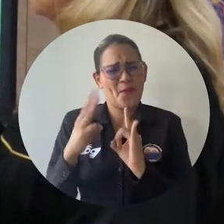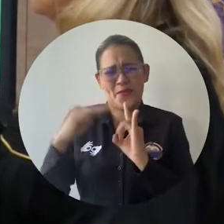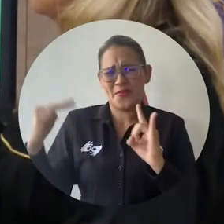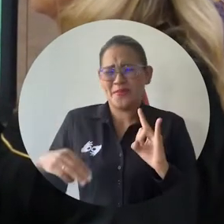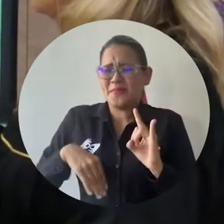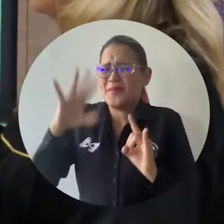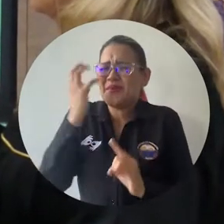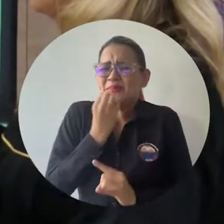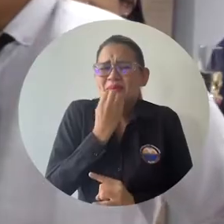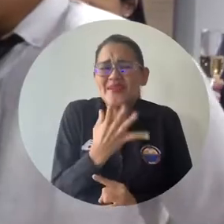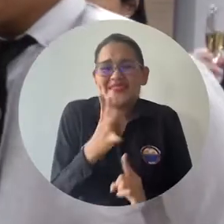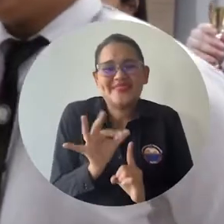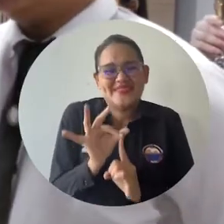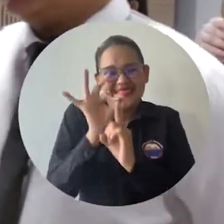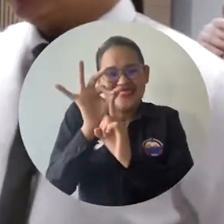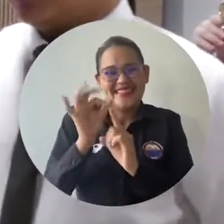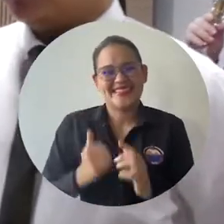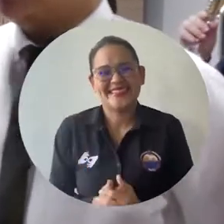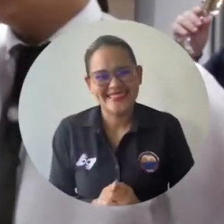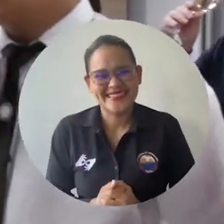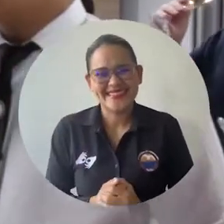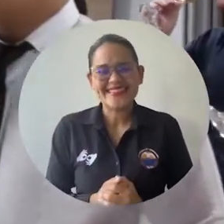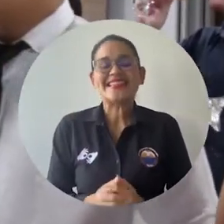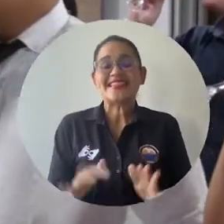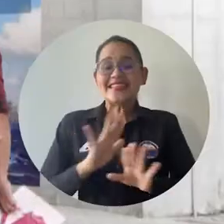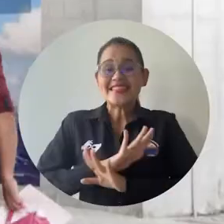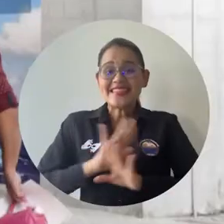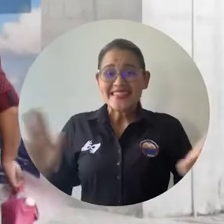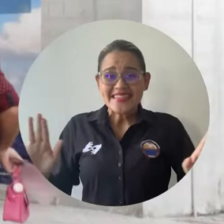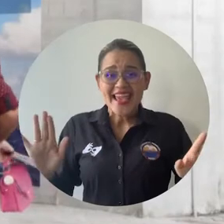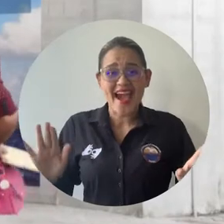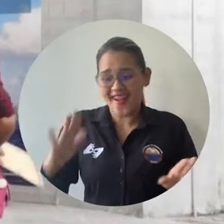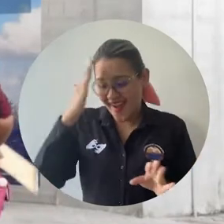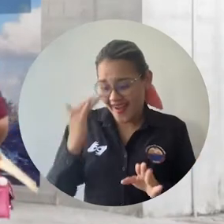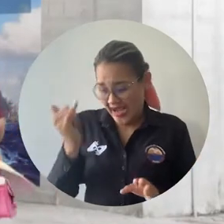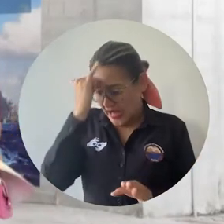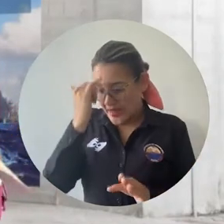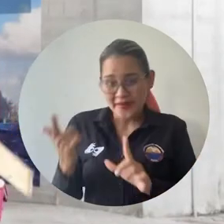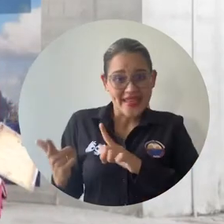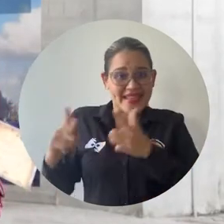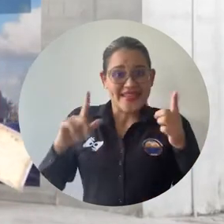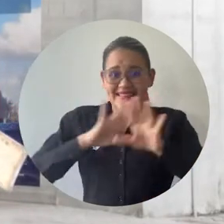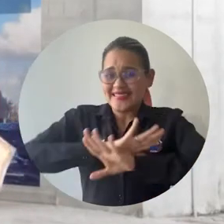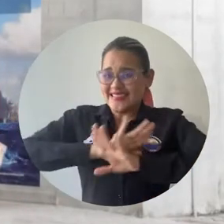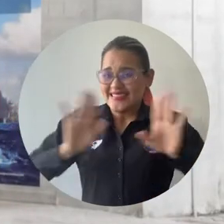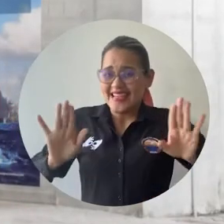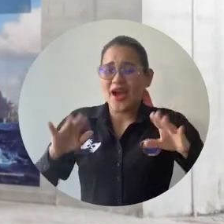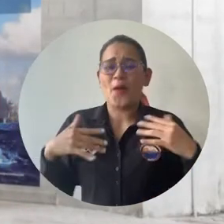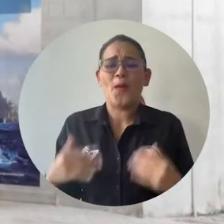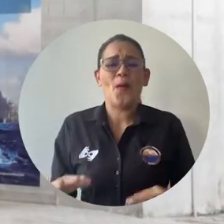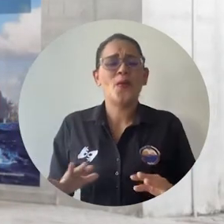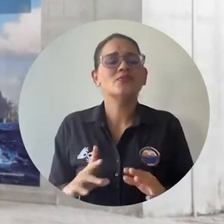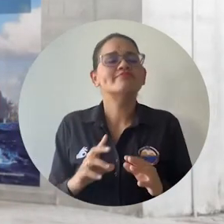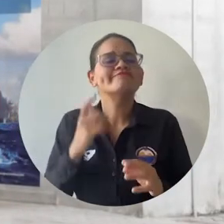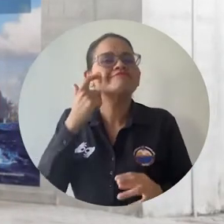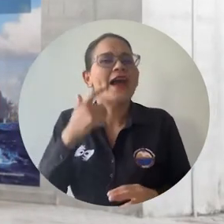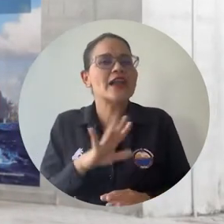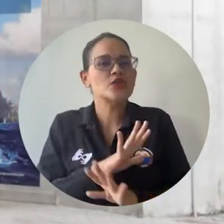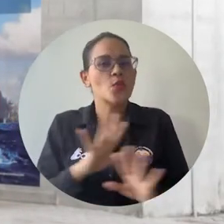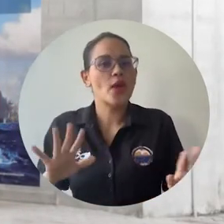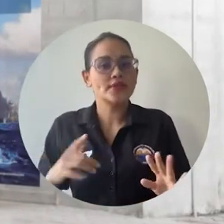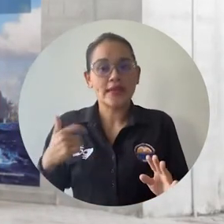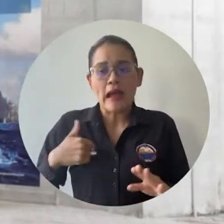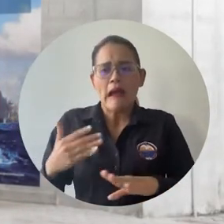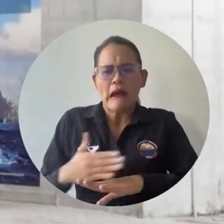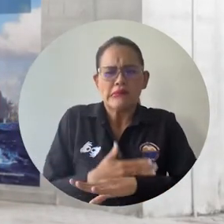maravillosa que contempla millones de oportunidades para muchos jóvenes. El culminar académicamente y el estar hoy aquí para mí representa la